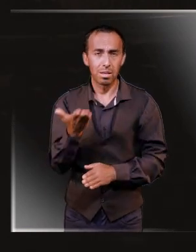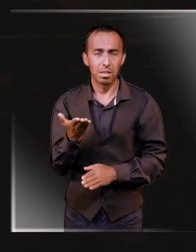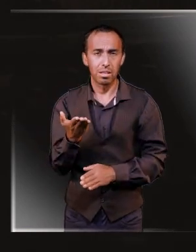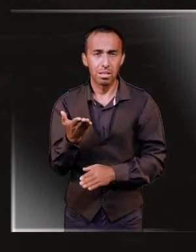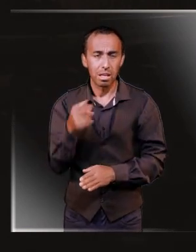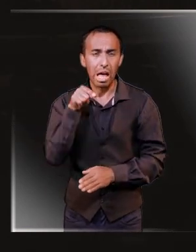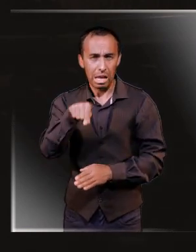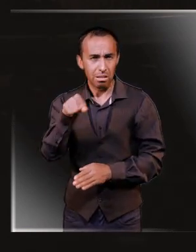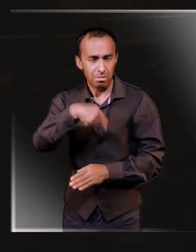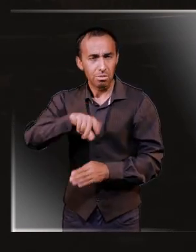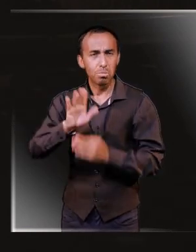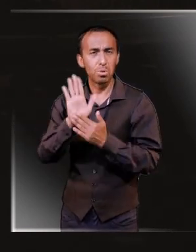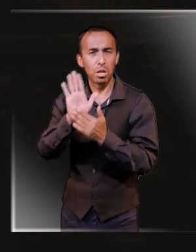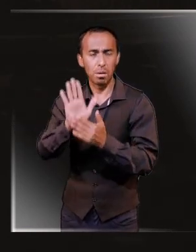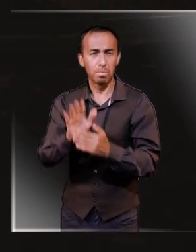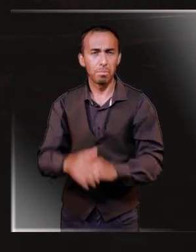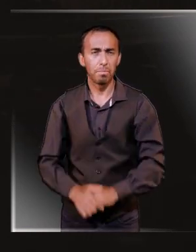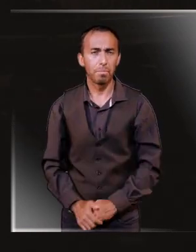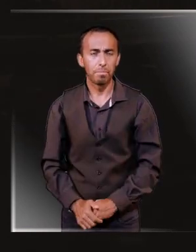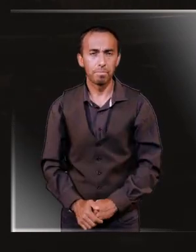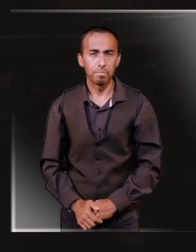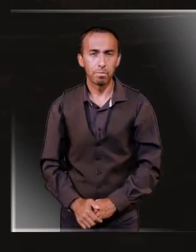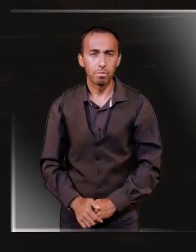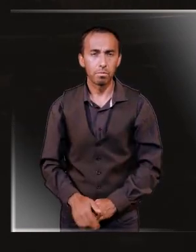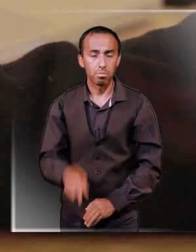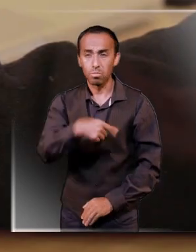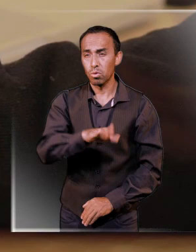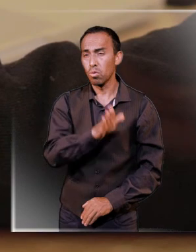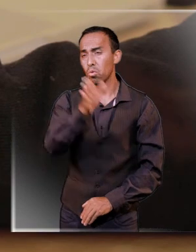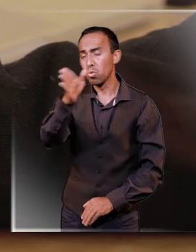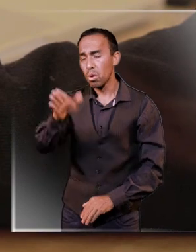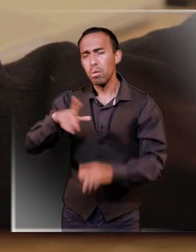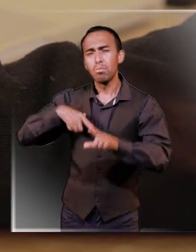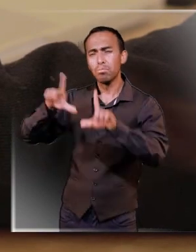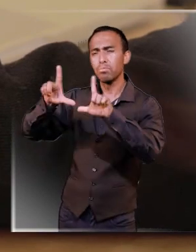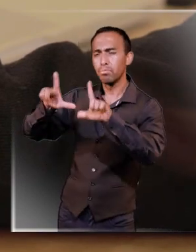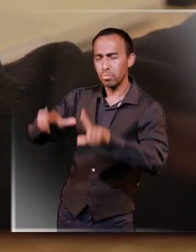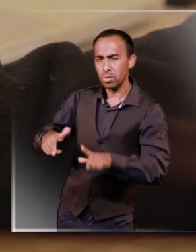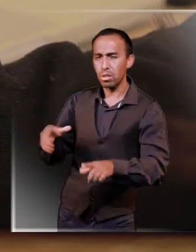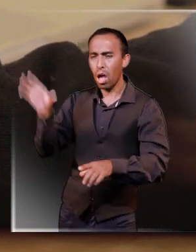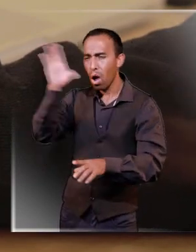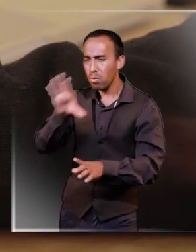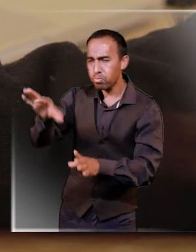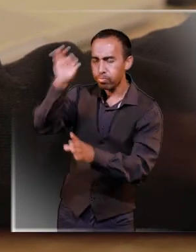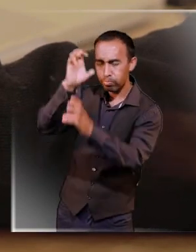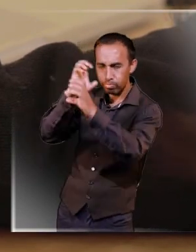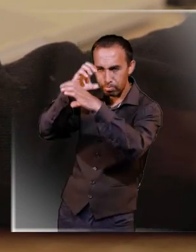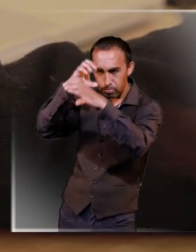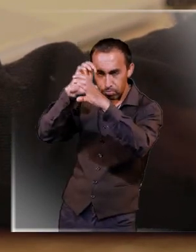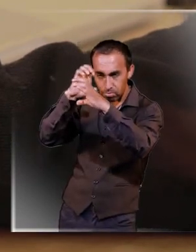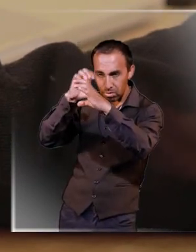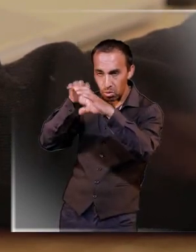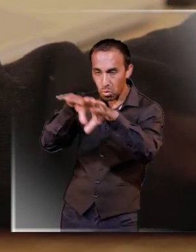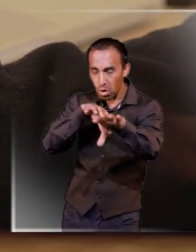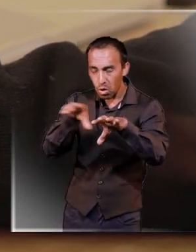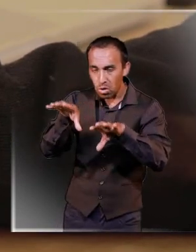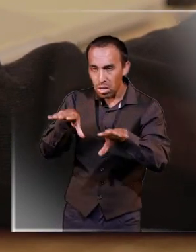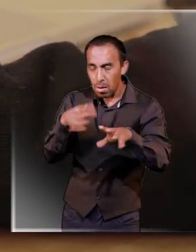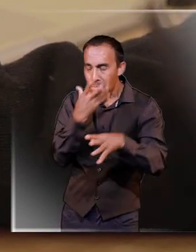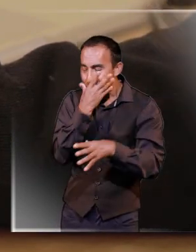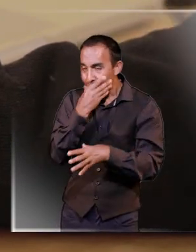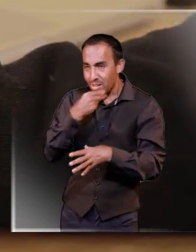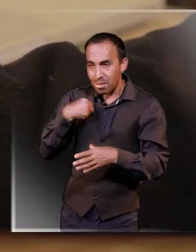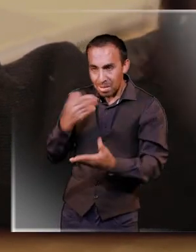Totalmente. Lo que ocurre, se ve drásticamente ahí mostrado. Cuando fuimos a mi dormitorio a buscar el caleidoscopio que guardo en la caja de